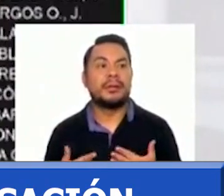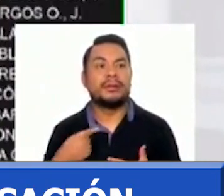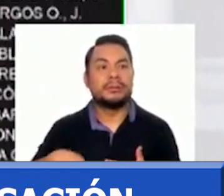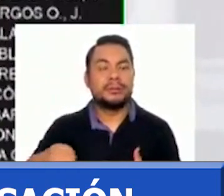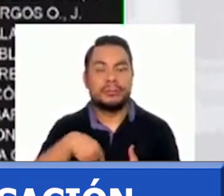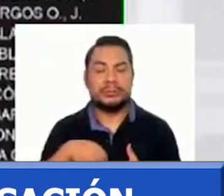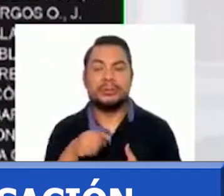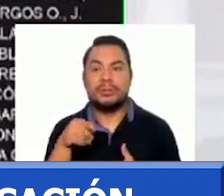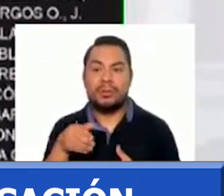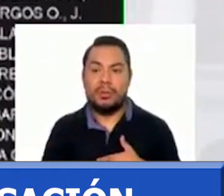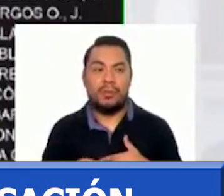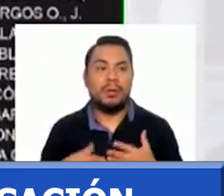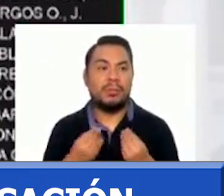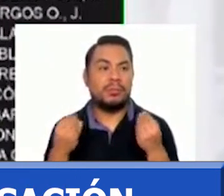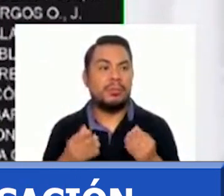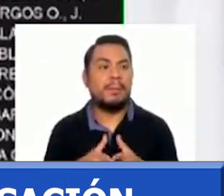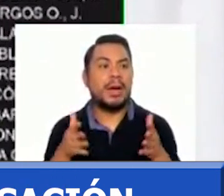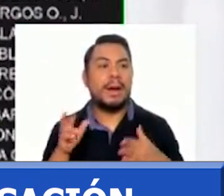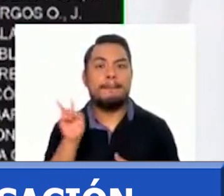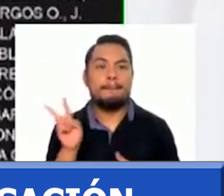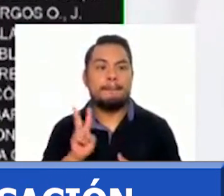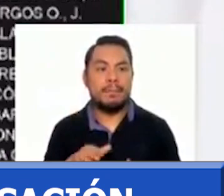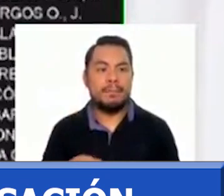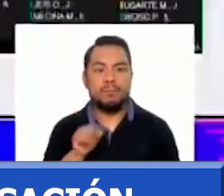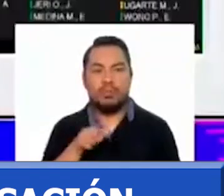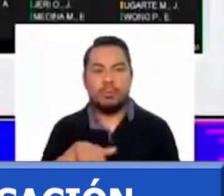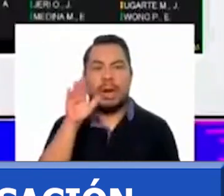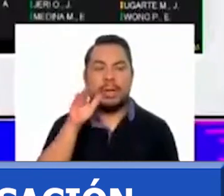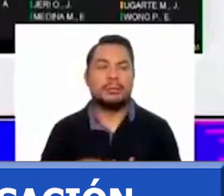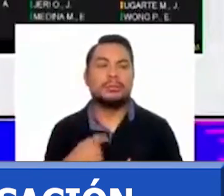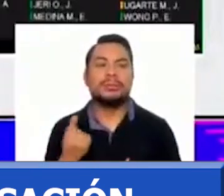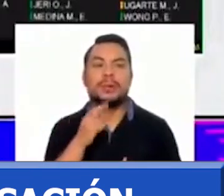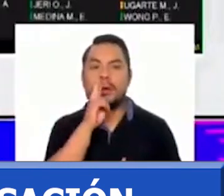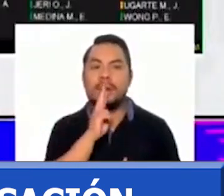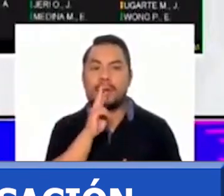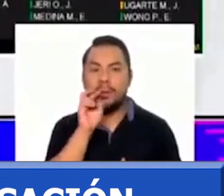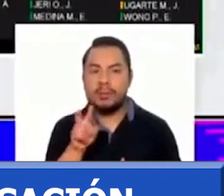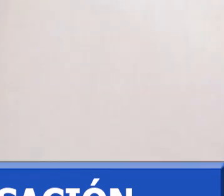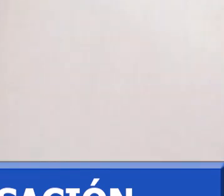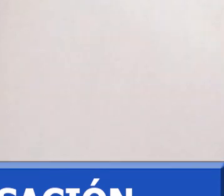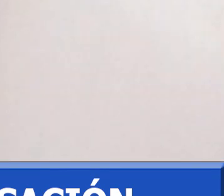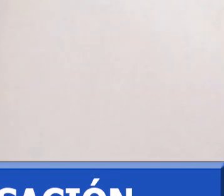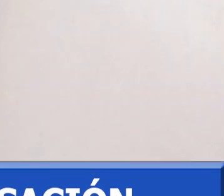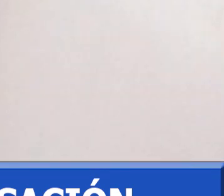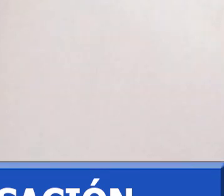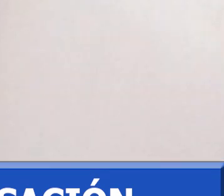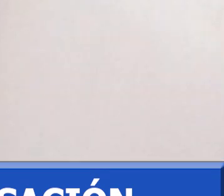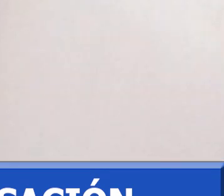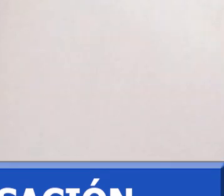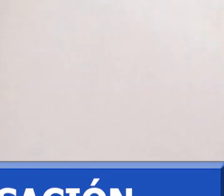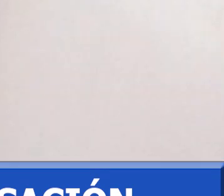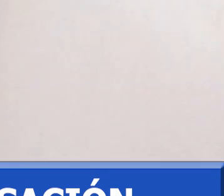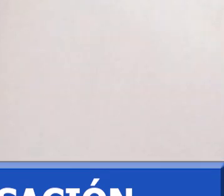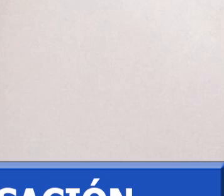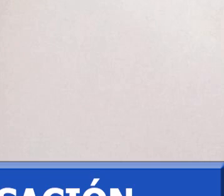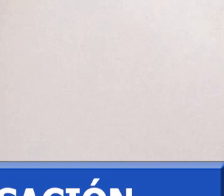de comparecencia. Es importante agregar que, con la suspensión de Betsy Chávez, su reemplazo en el Congreso